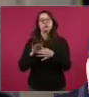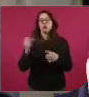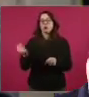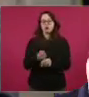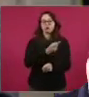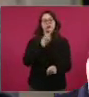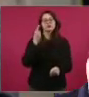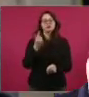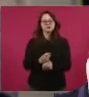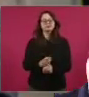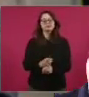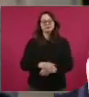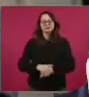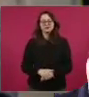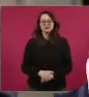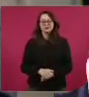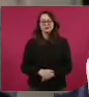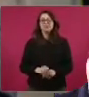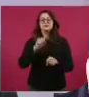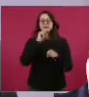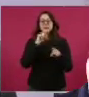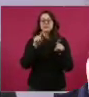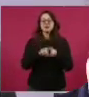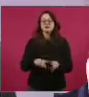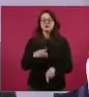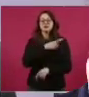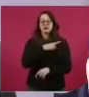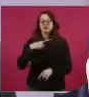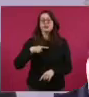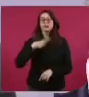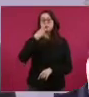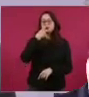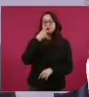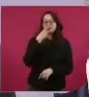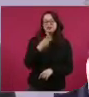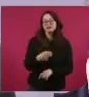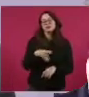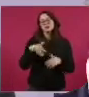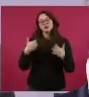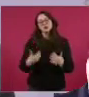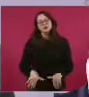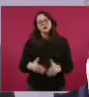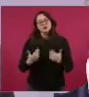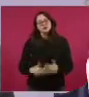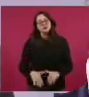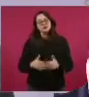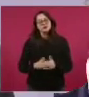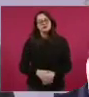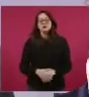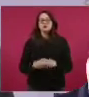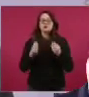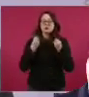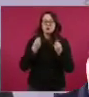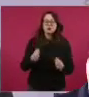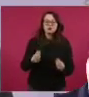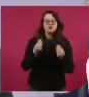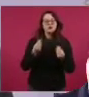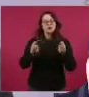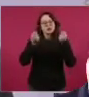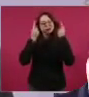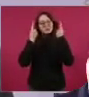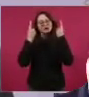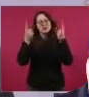Asimismo, cabe señalar una especial mención para nuestros atletas